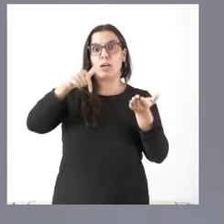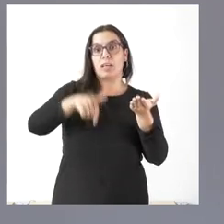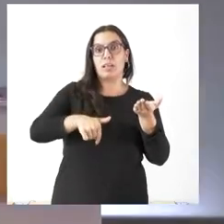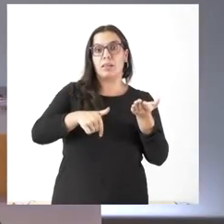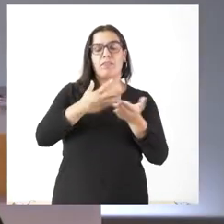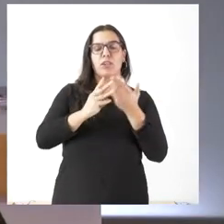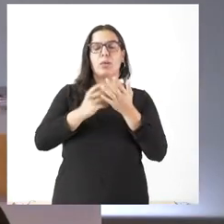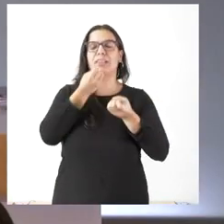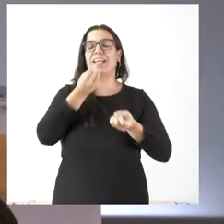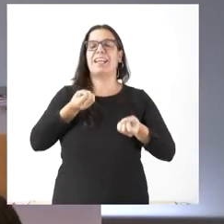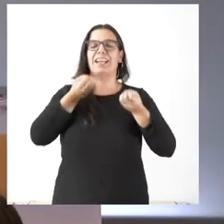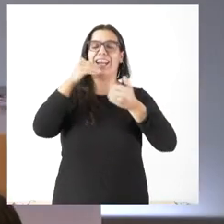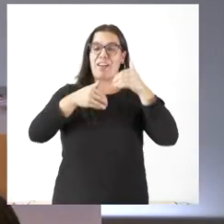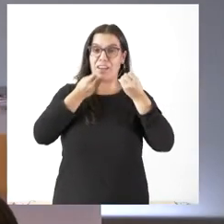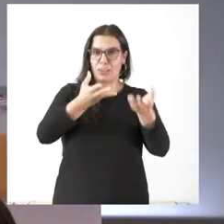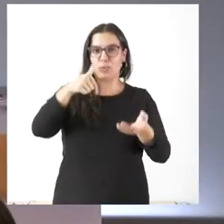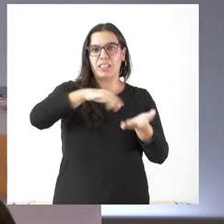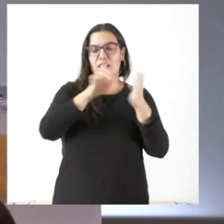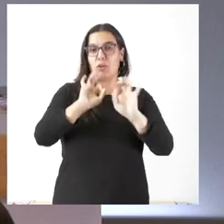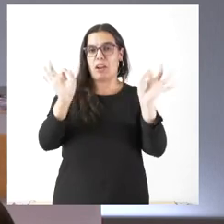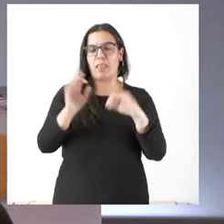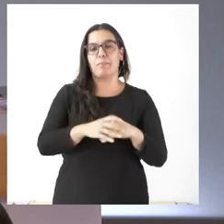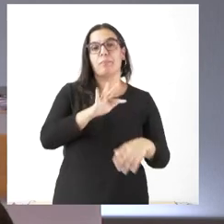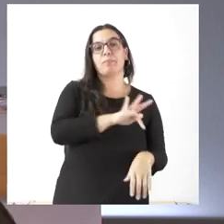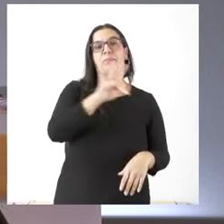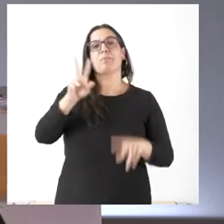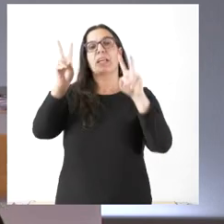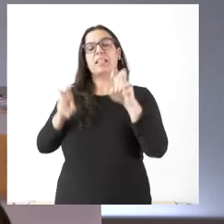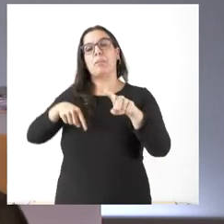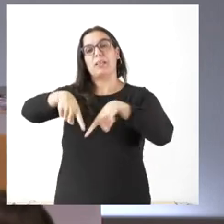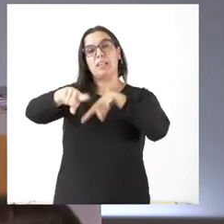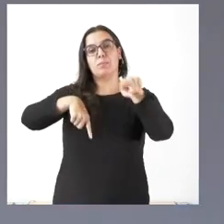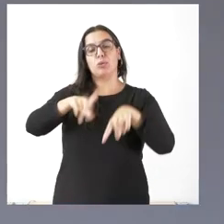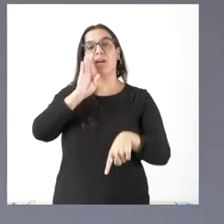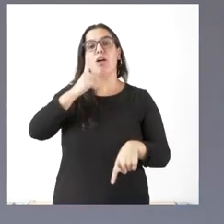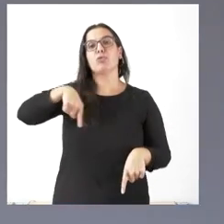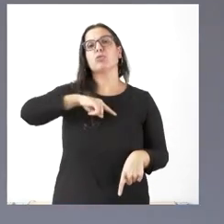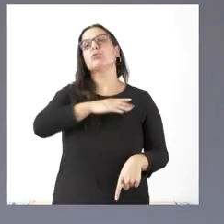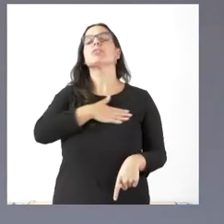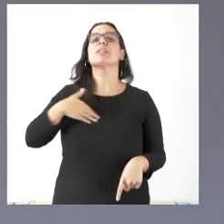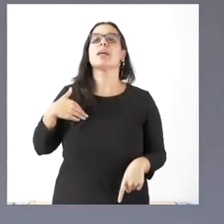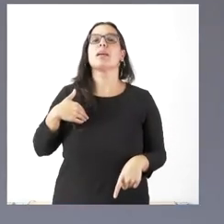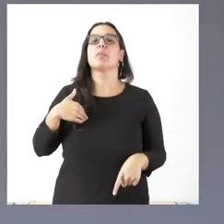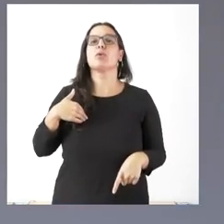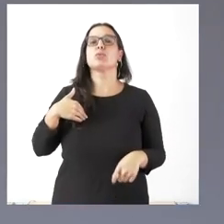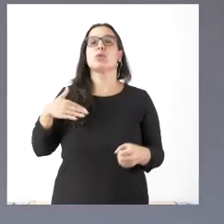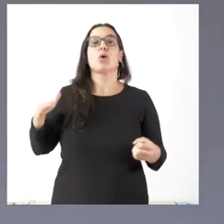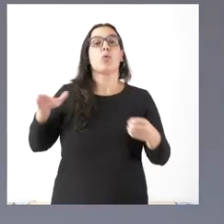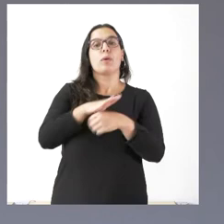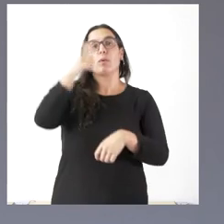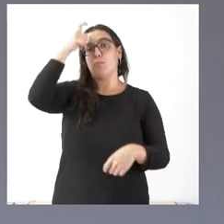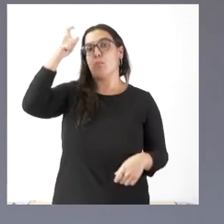Por el tema del transporte, como hemos dicho, nuestra intención es llegar, y así lo vamos a hacer, a todos los